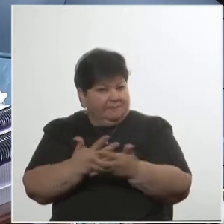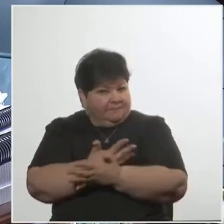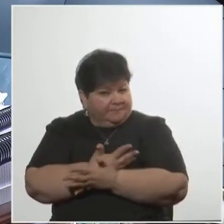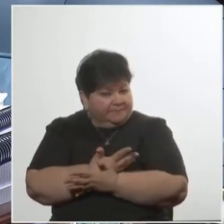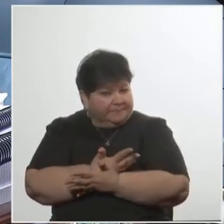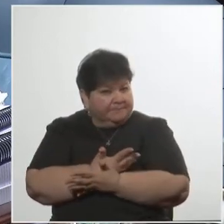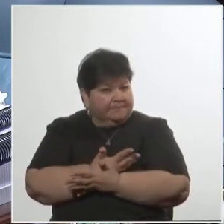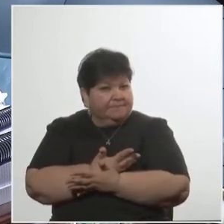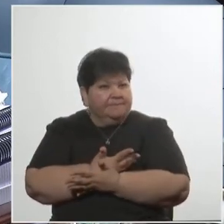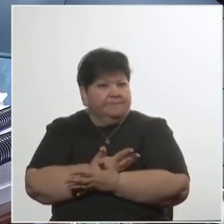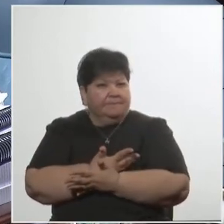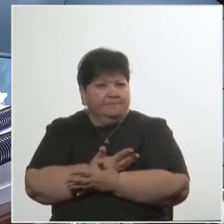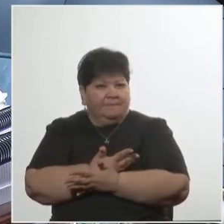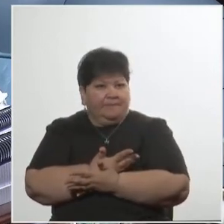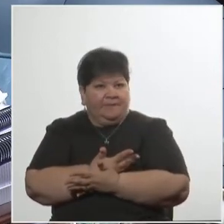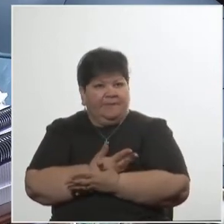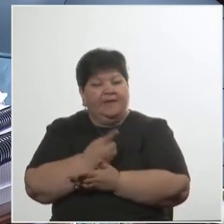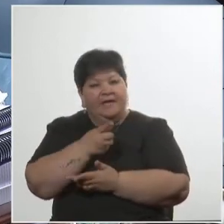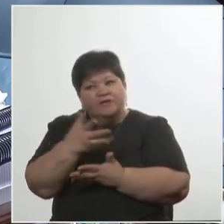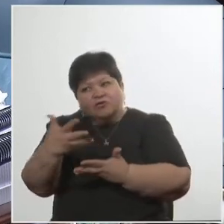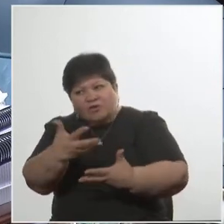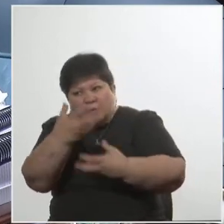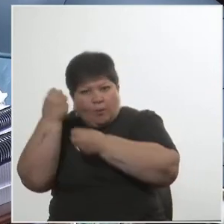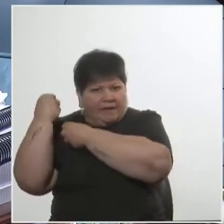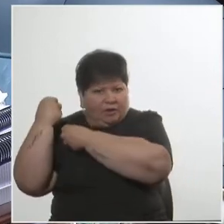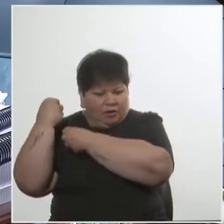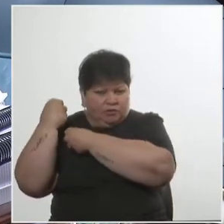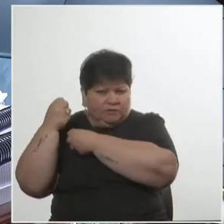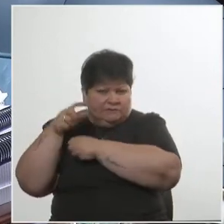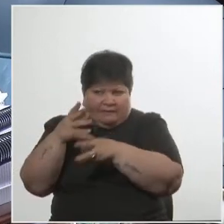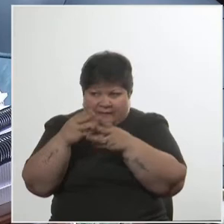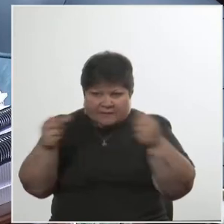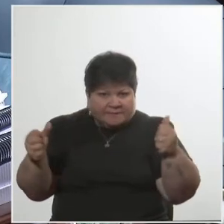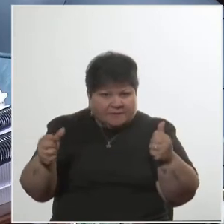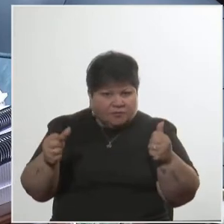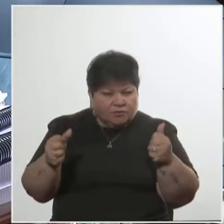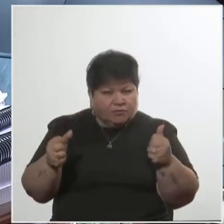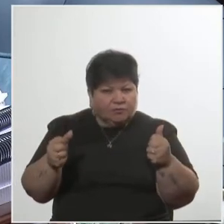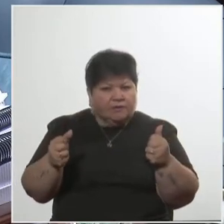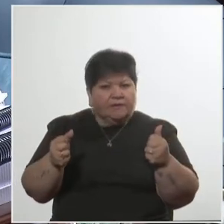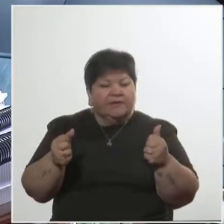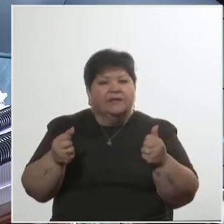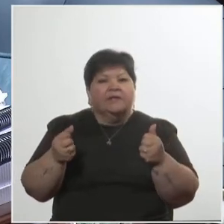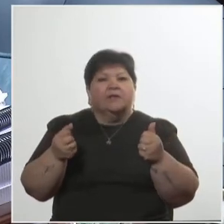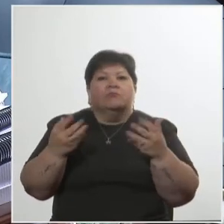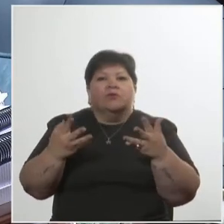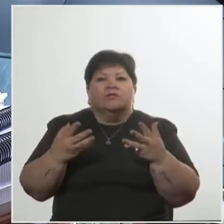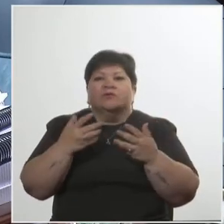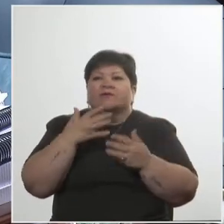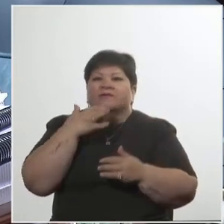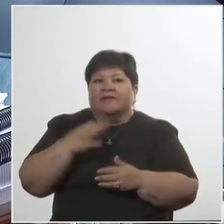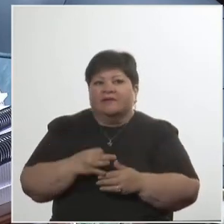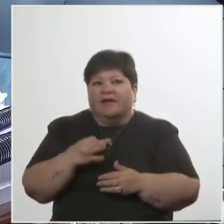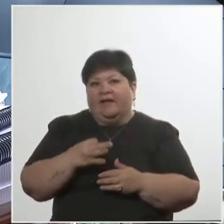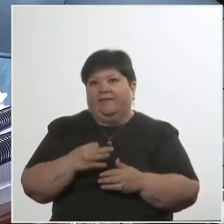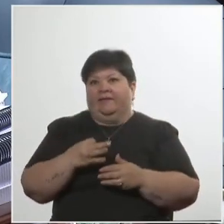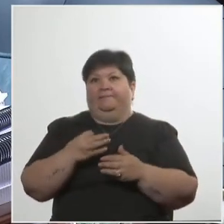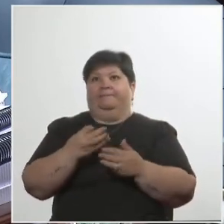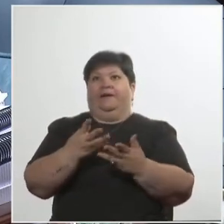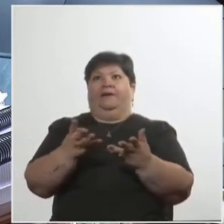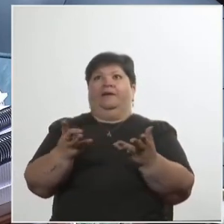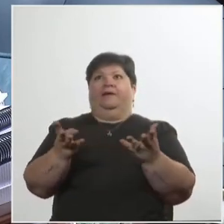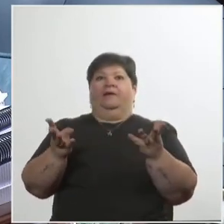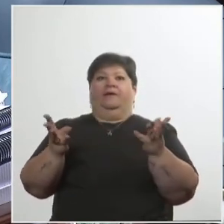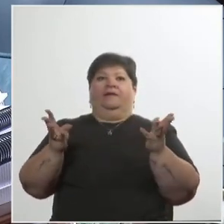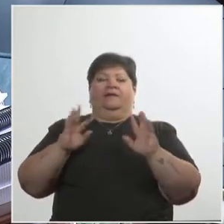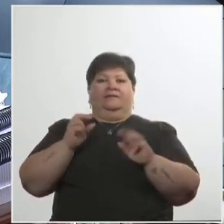con esos secuestros Y esa desapariciones o sea en realidad el universo puede ser mucho mayor